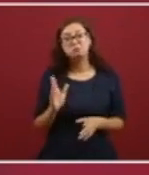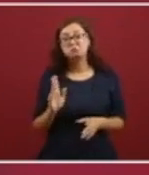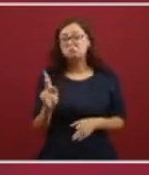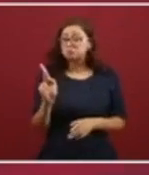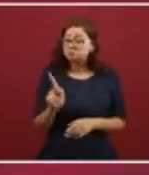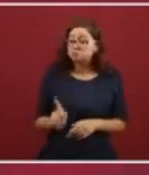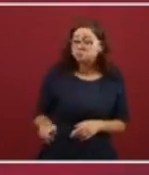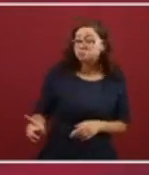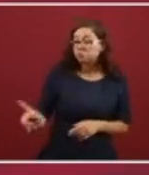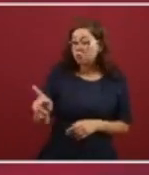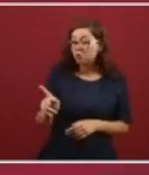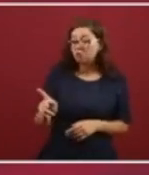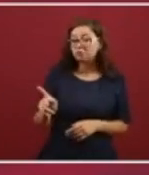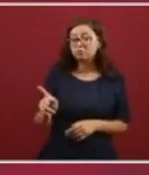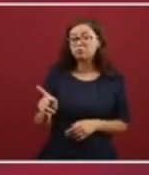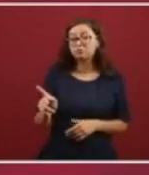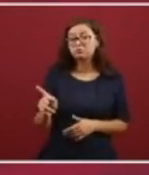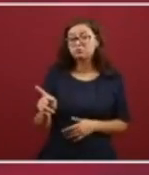pueblo